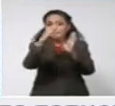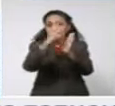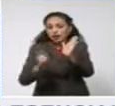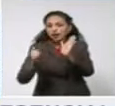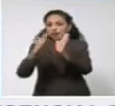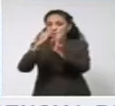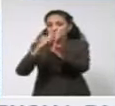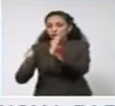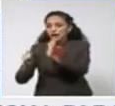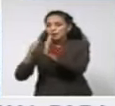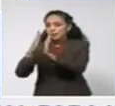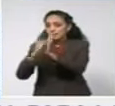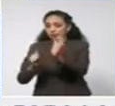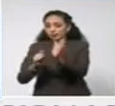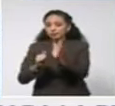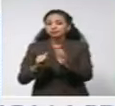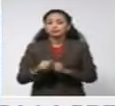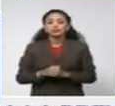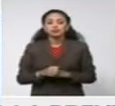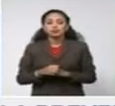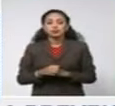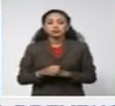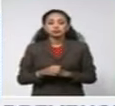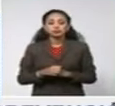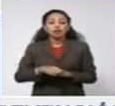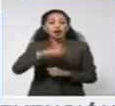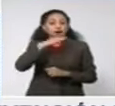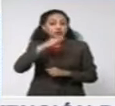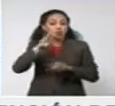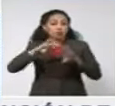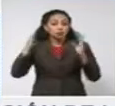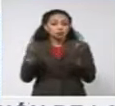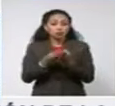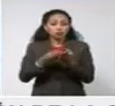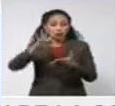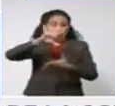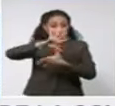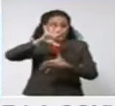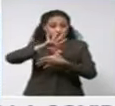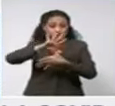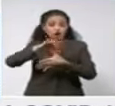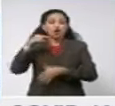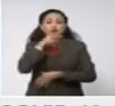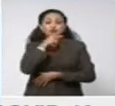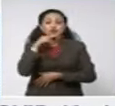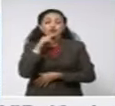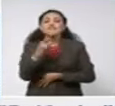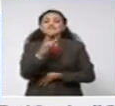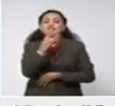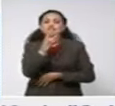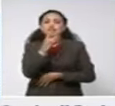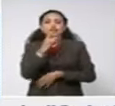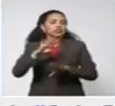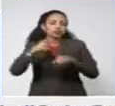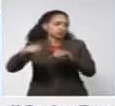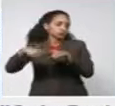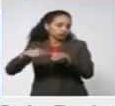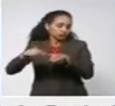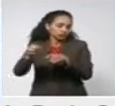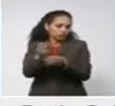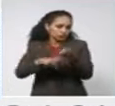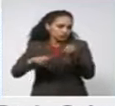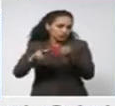En azul el mundo, las Américas en rojo y en verde el resto del mundo. Como